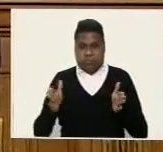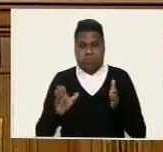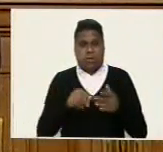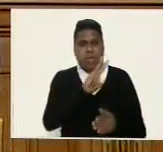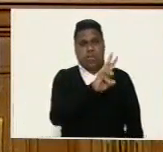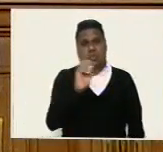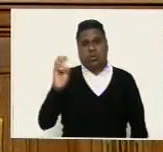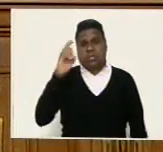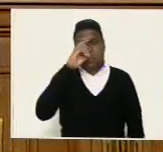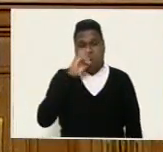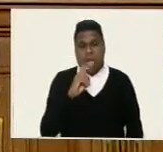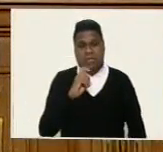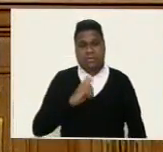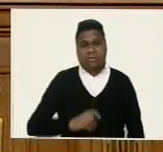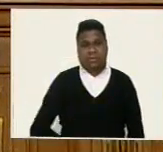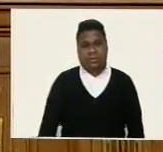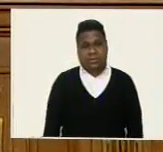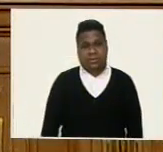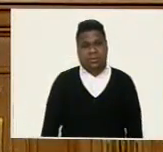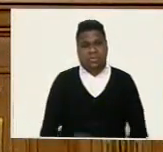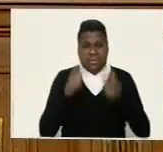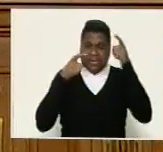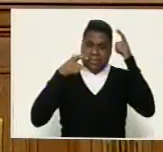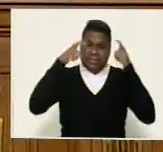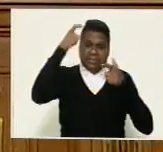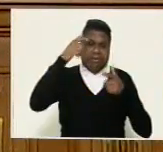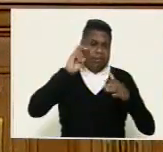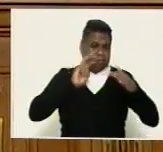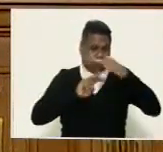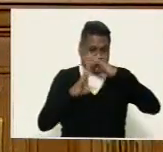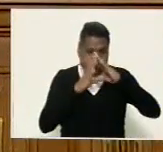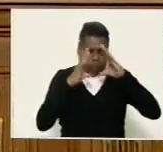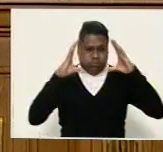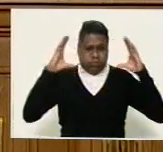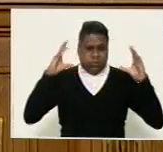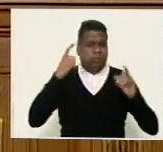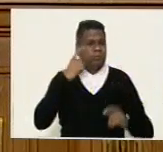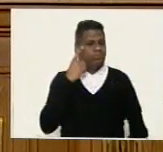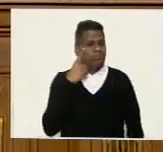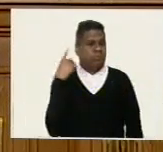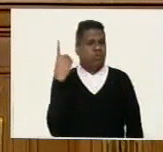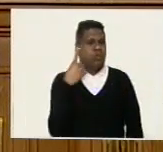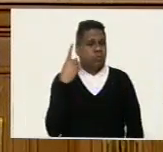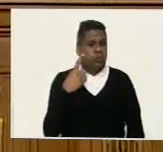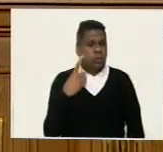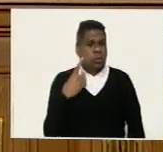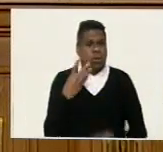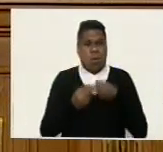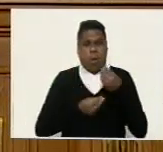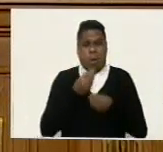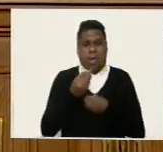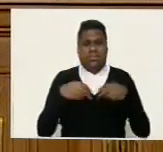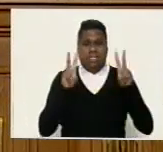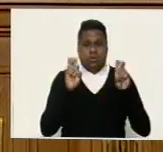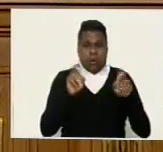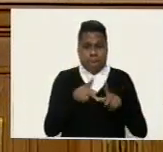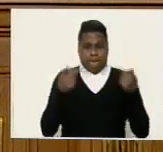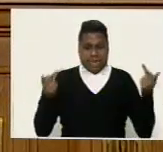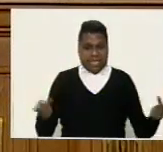años. Y Chávez pues tuvo la visión no solo de fundar un periódico con el nombre del Correo del